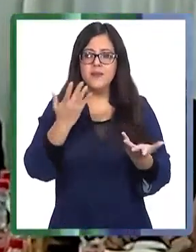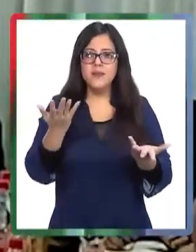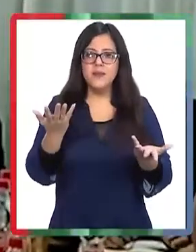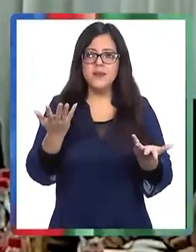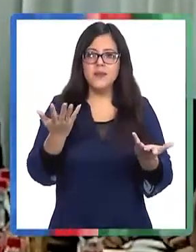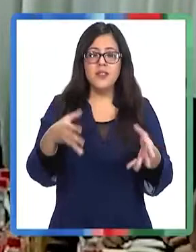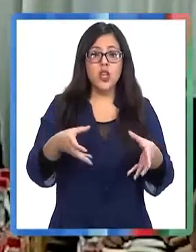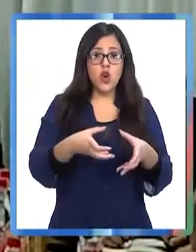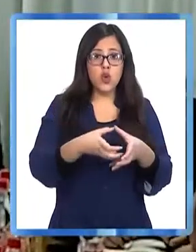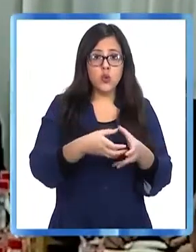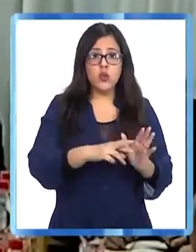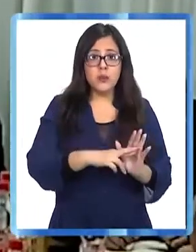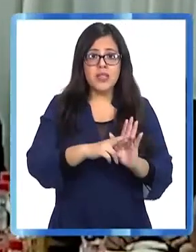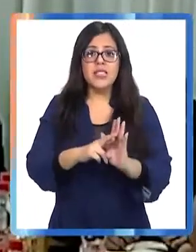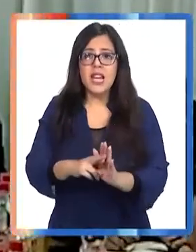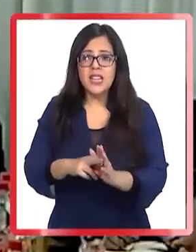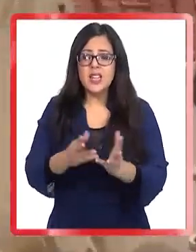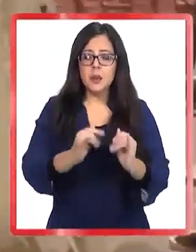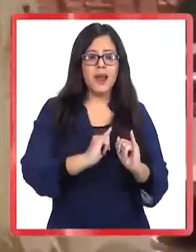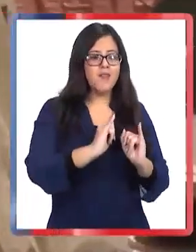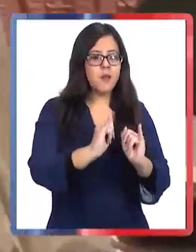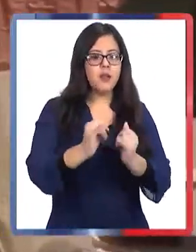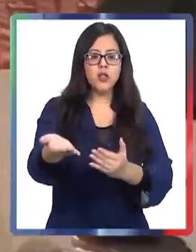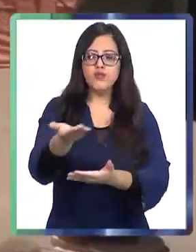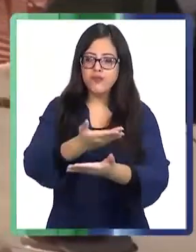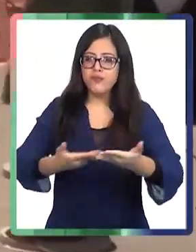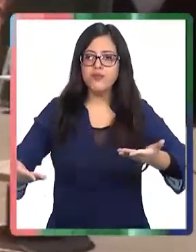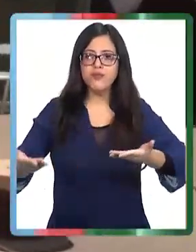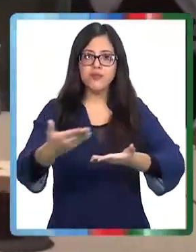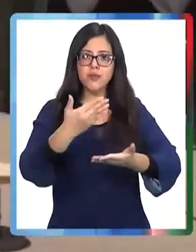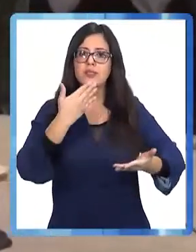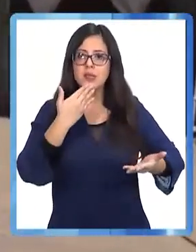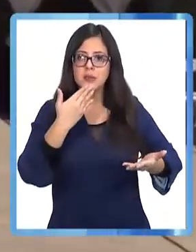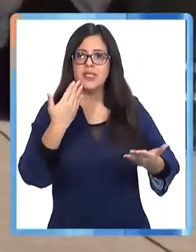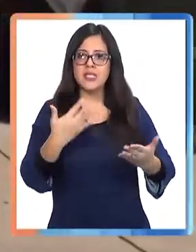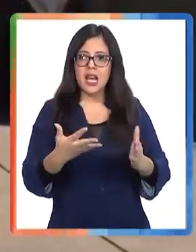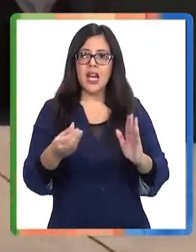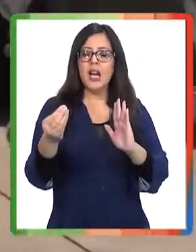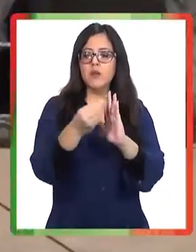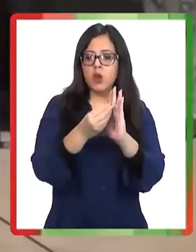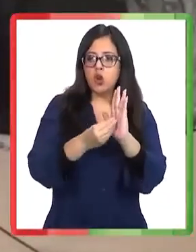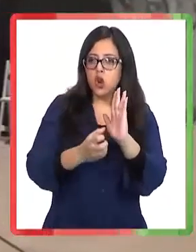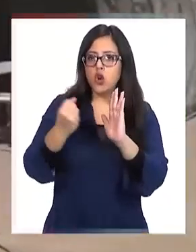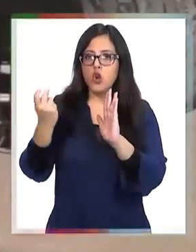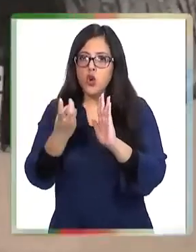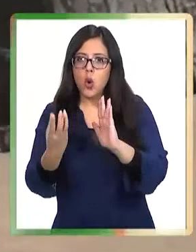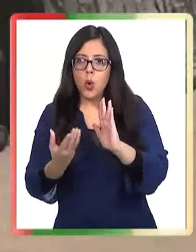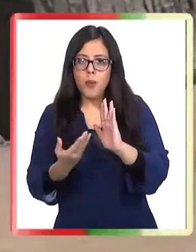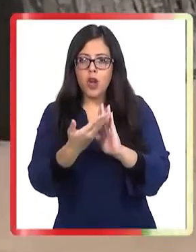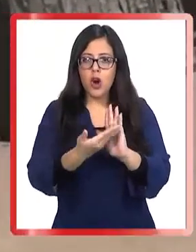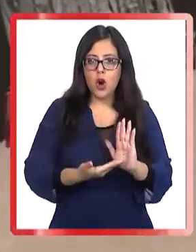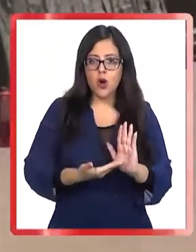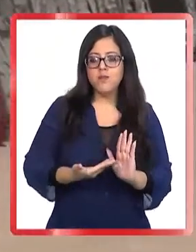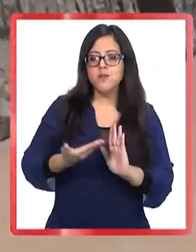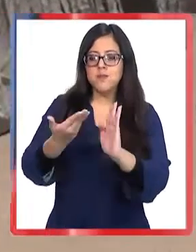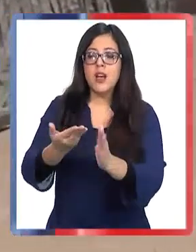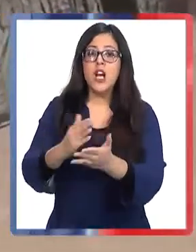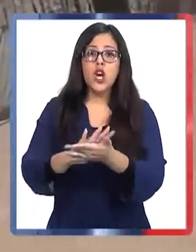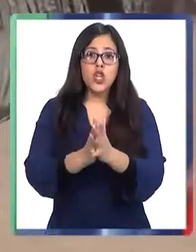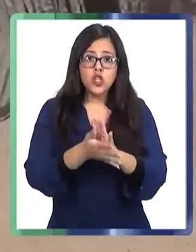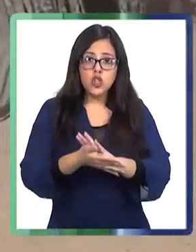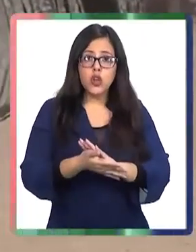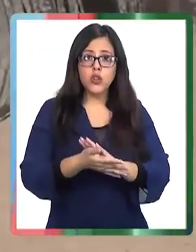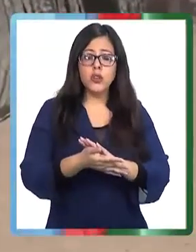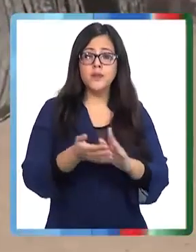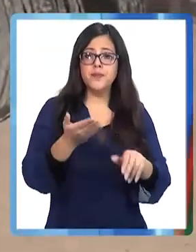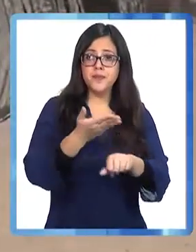la delegación a objeto de entregar todo tipo de información. Hemos hecho llegar las estadísticas, hemos hecho llegar todas las